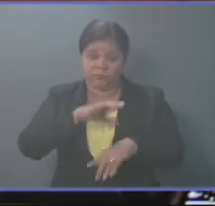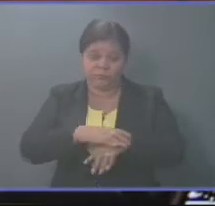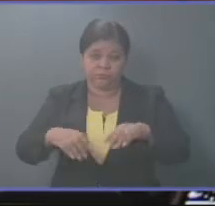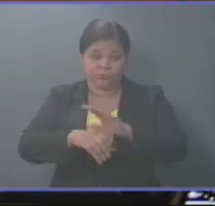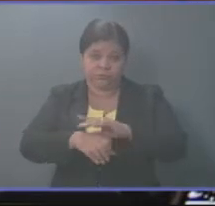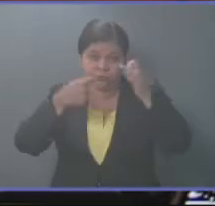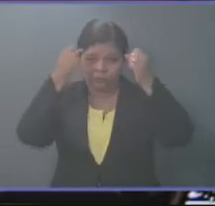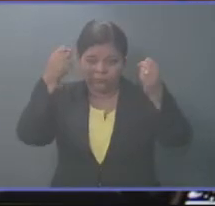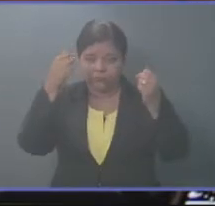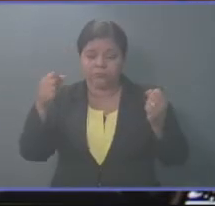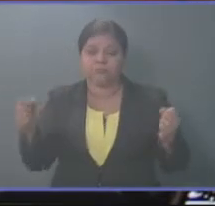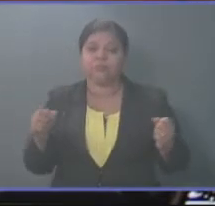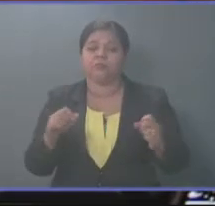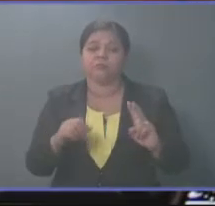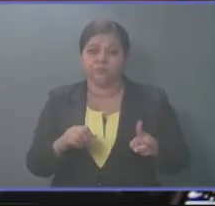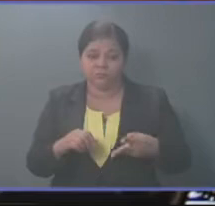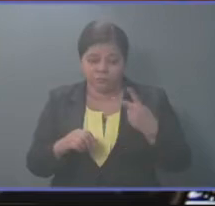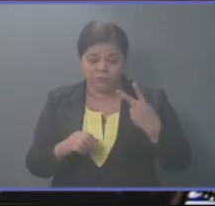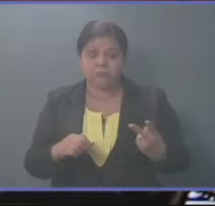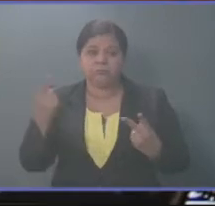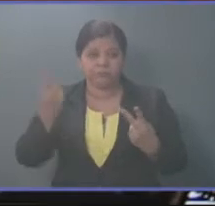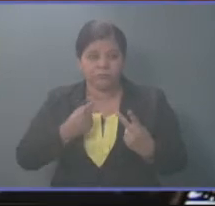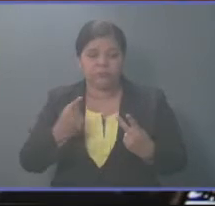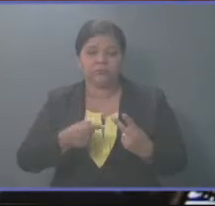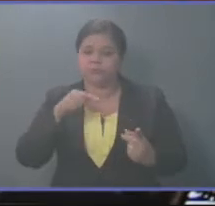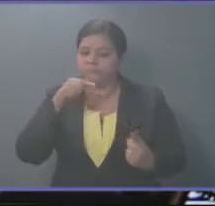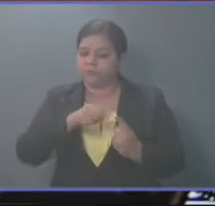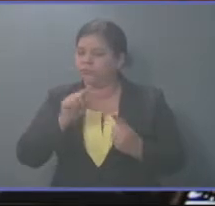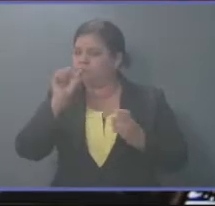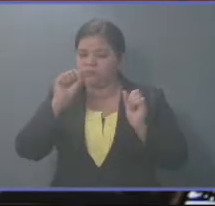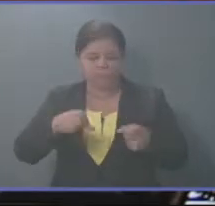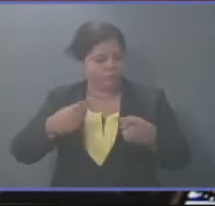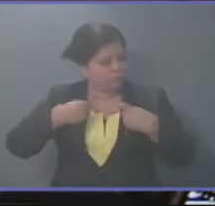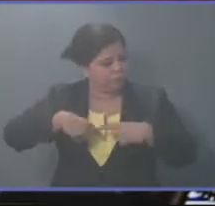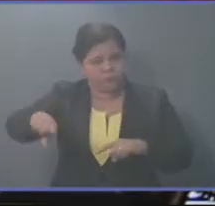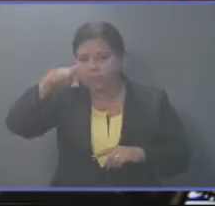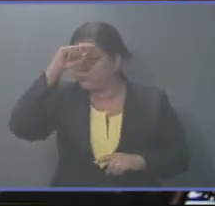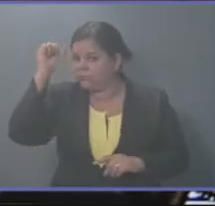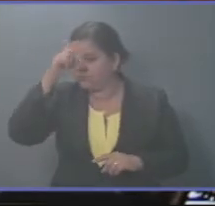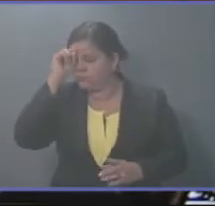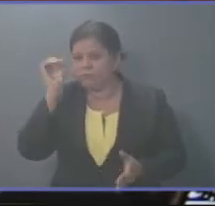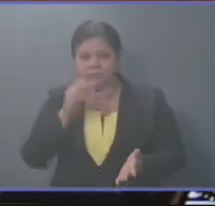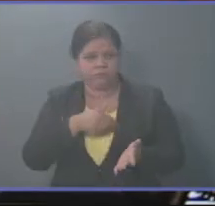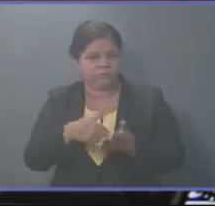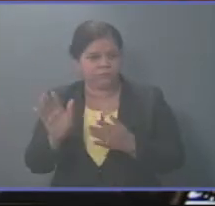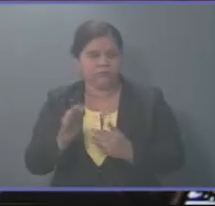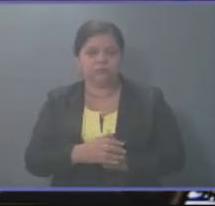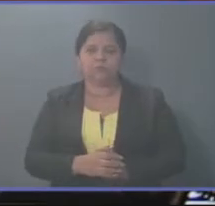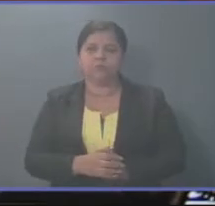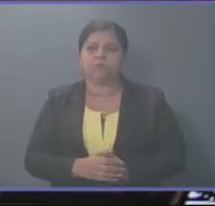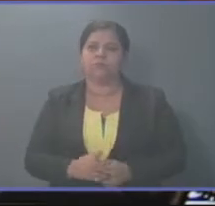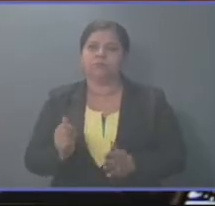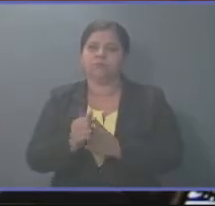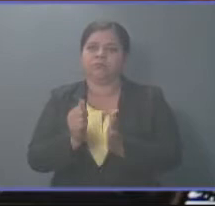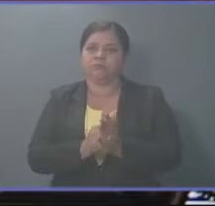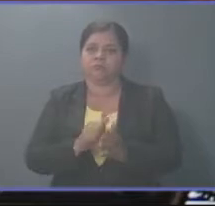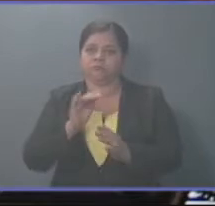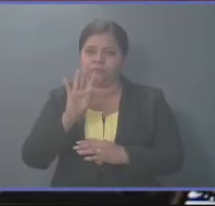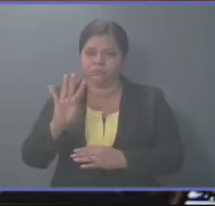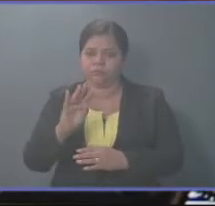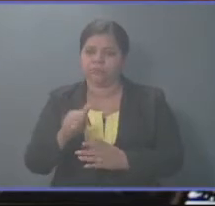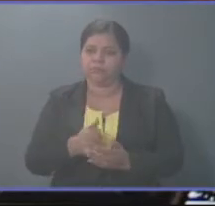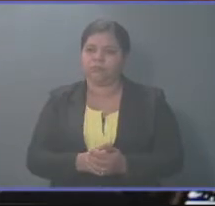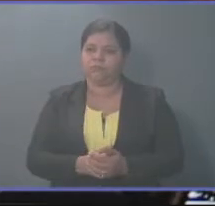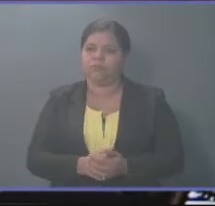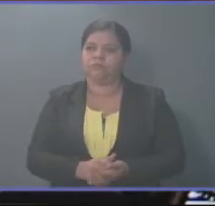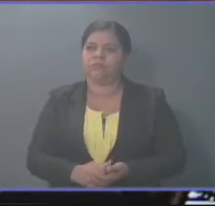prisión la de inhabilitación del cargo o empleo por igual tiempo. Artículo 4. Derogas el